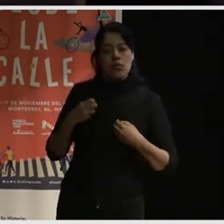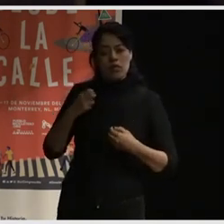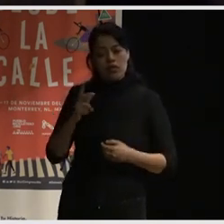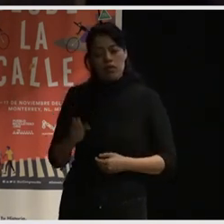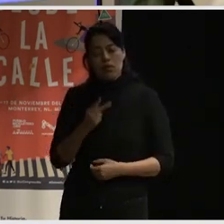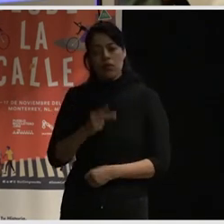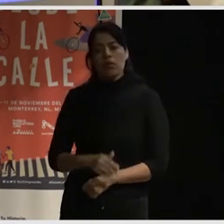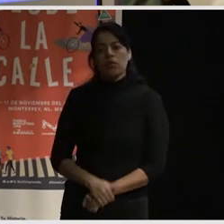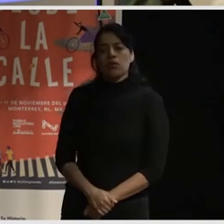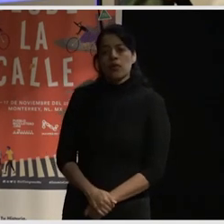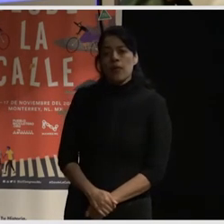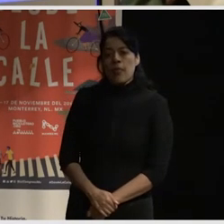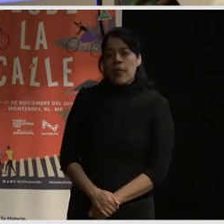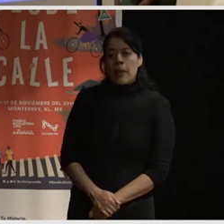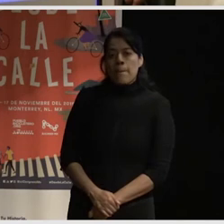gracias